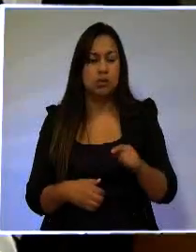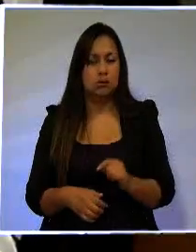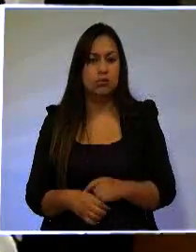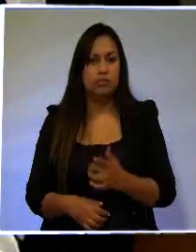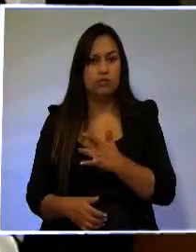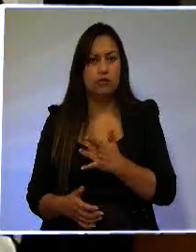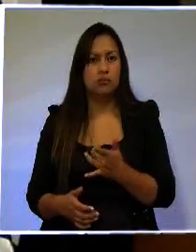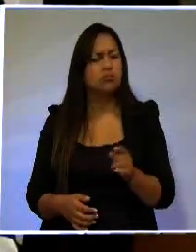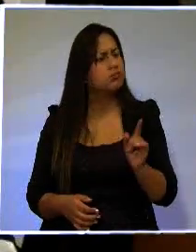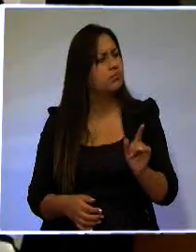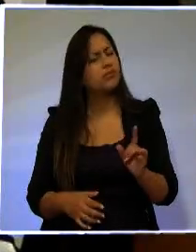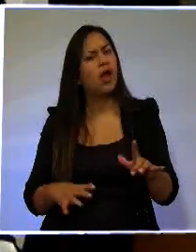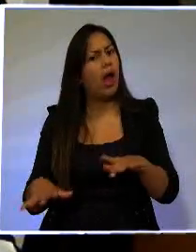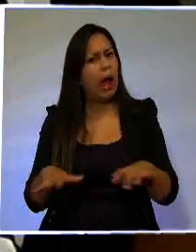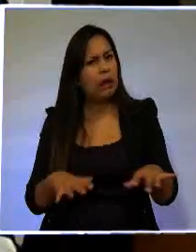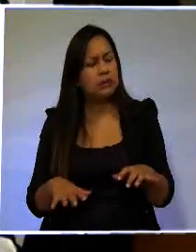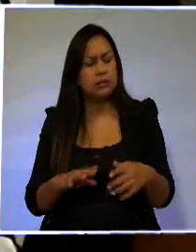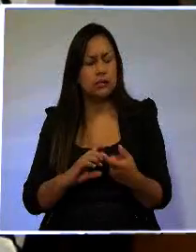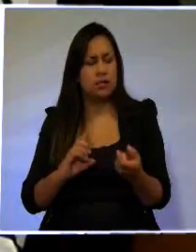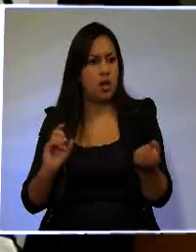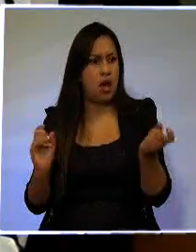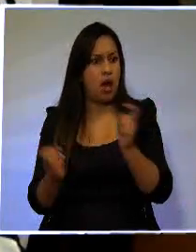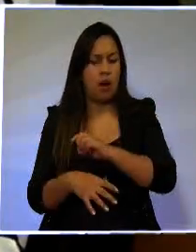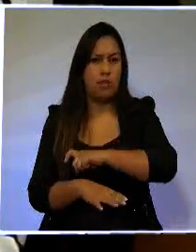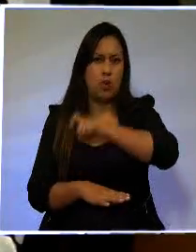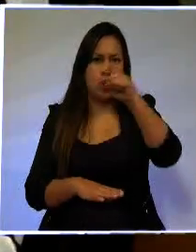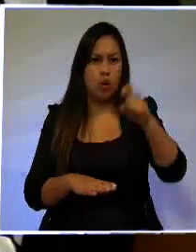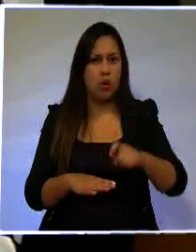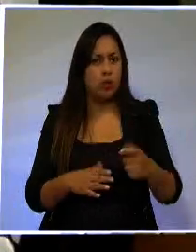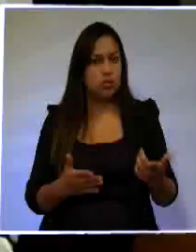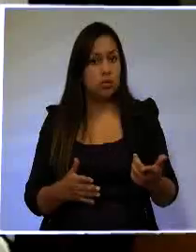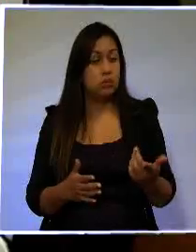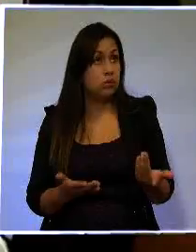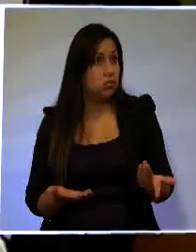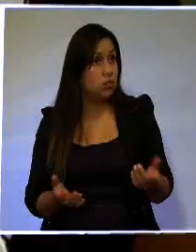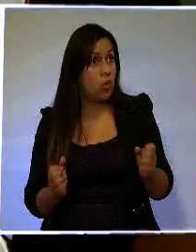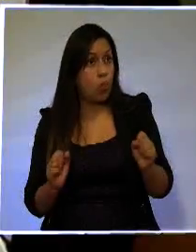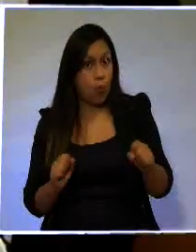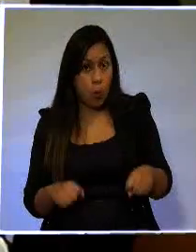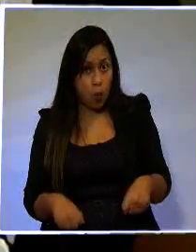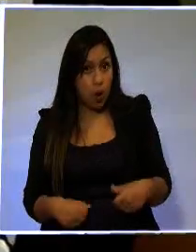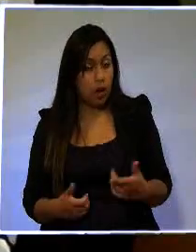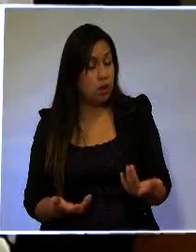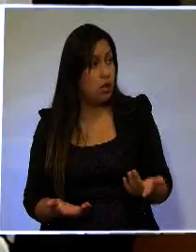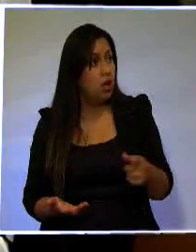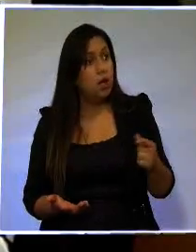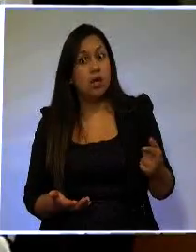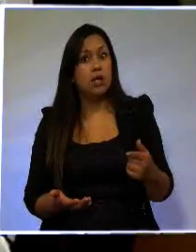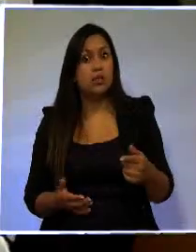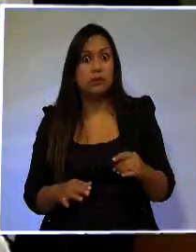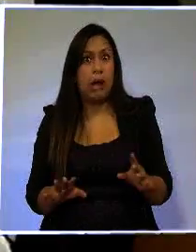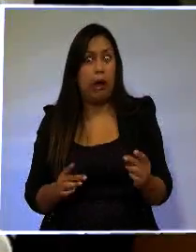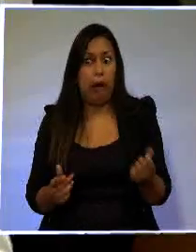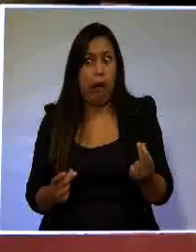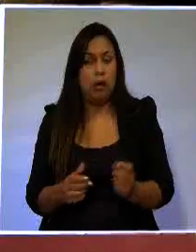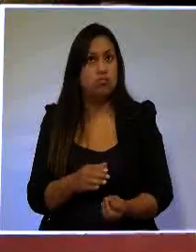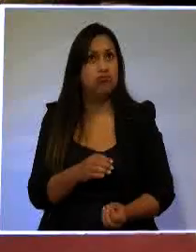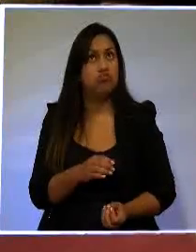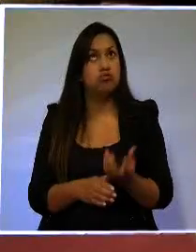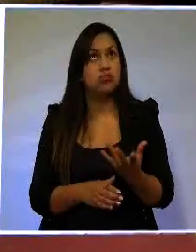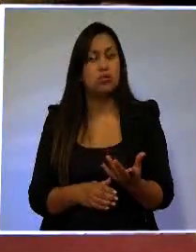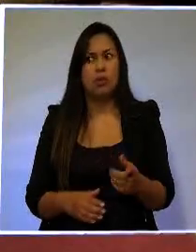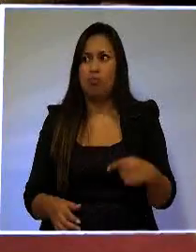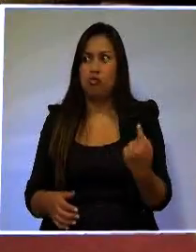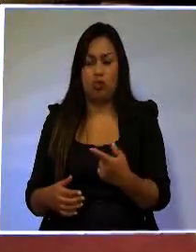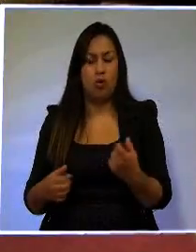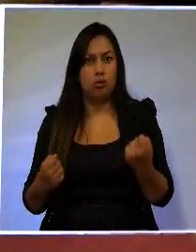de actividad volcánica que usted nos acaba de explicar con esto quizás se puede o no predecir la erupción del topx y es un tema que todo el mundo nos